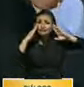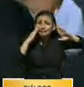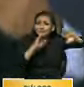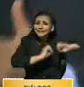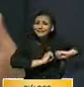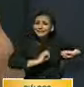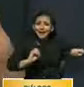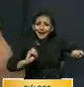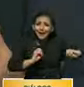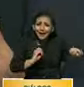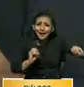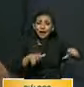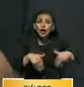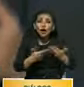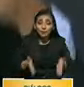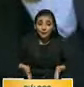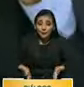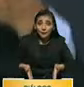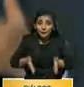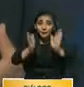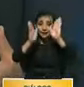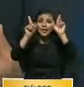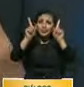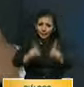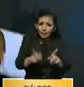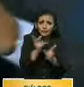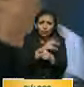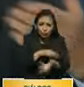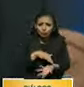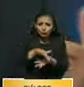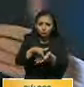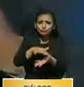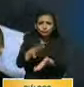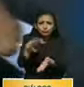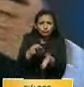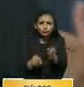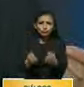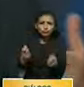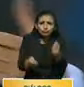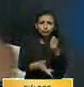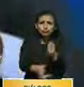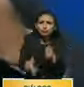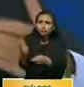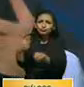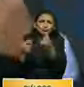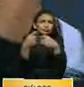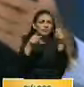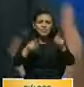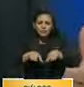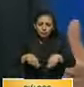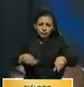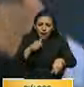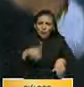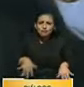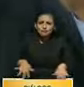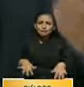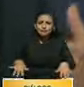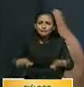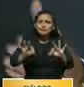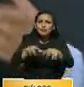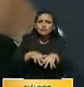Vías para sacar los productos. Necesitamos albarradas, reservorios, canales de